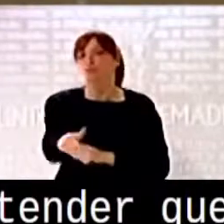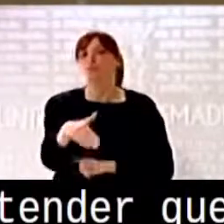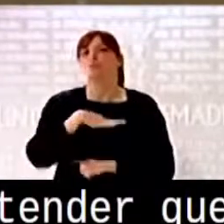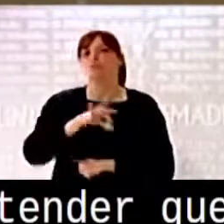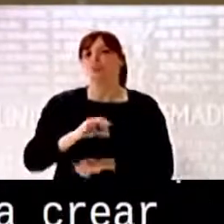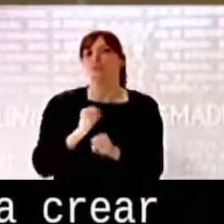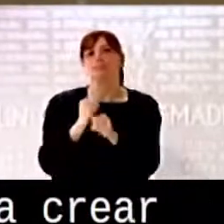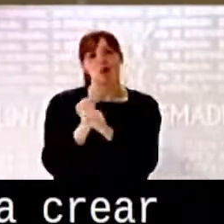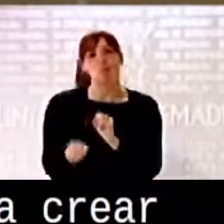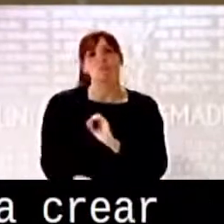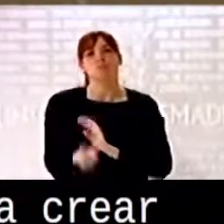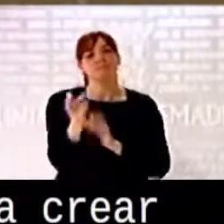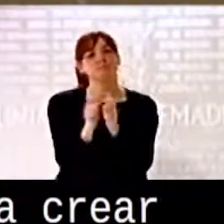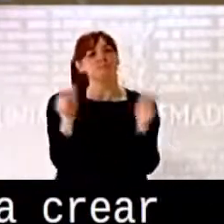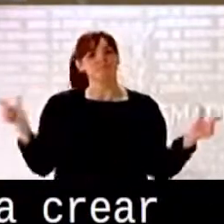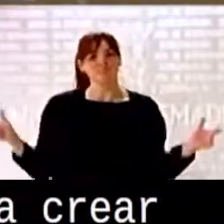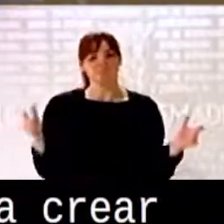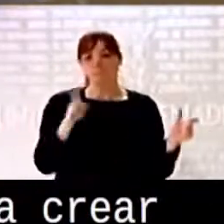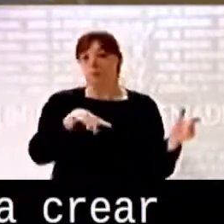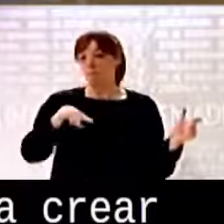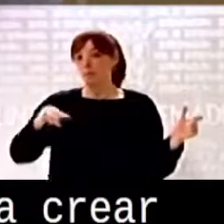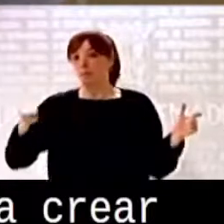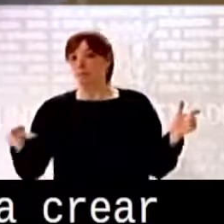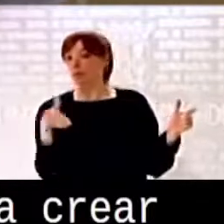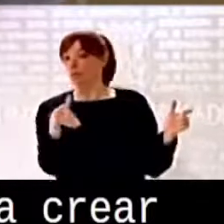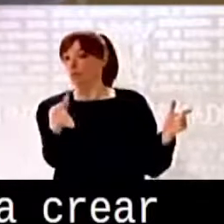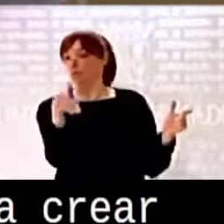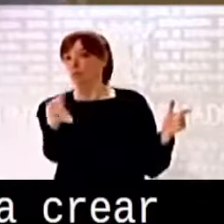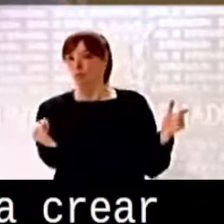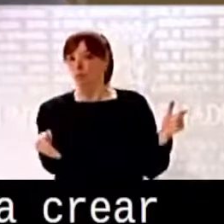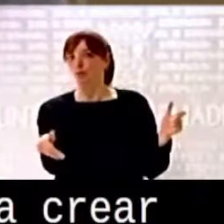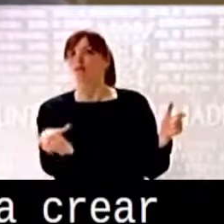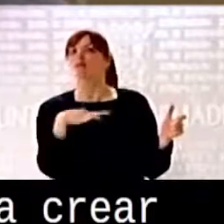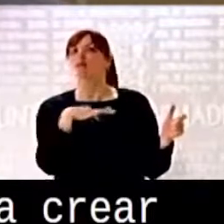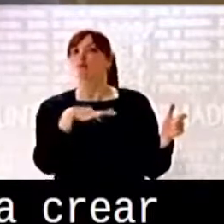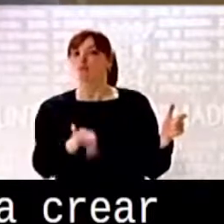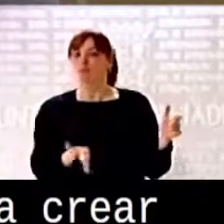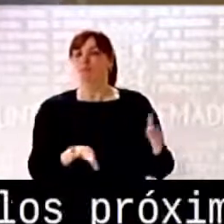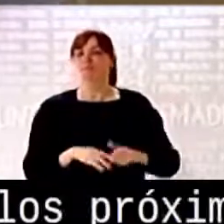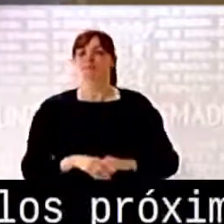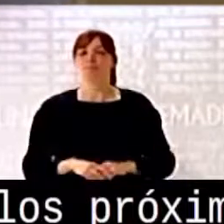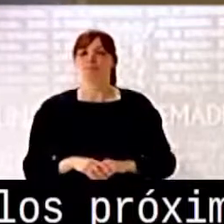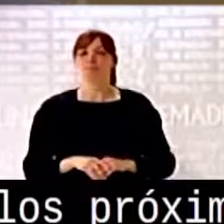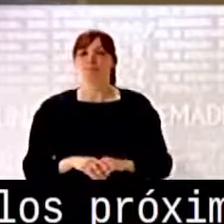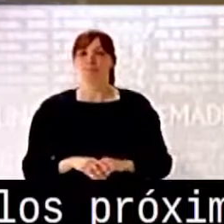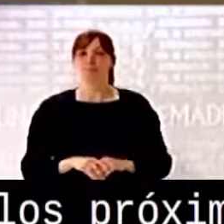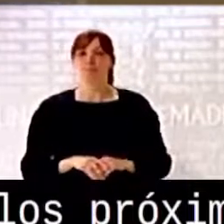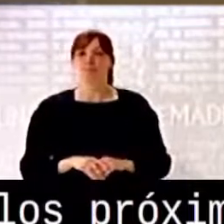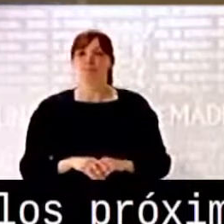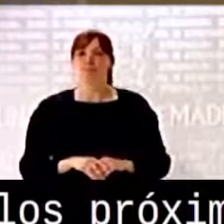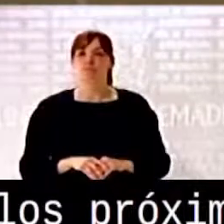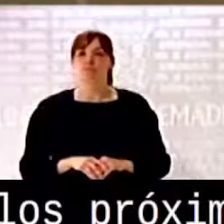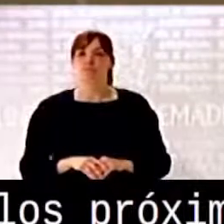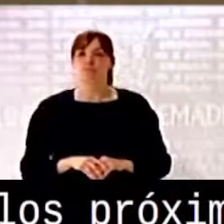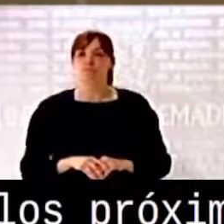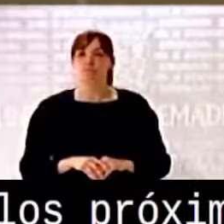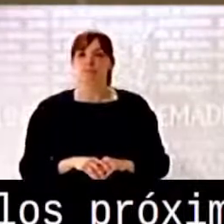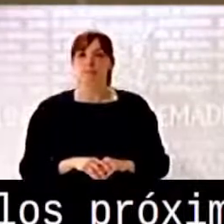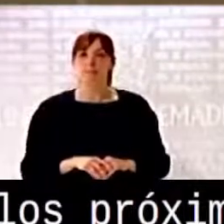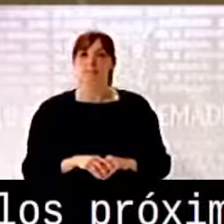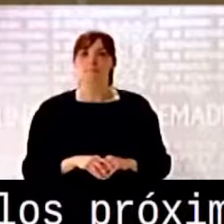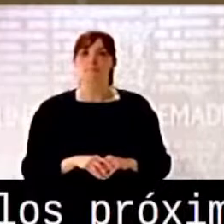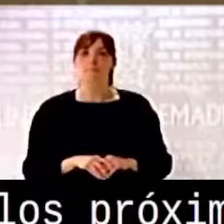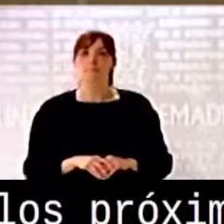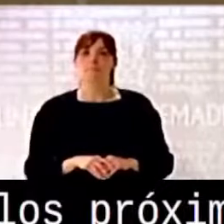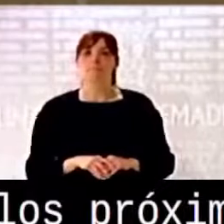que va a crear empleo en los próximos meses y en los próximos años. Y ese empleo tiene que